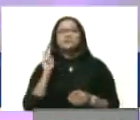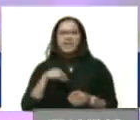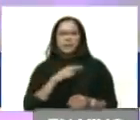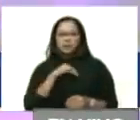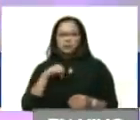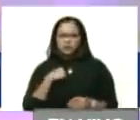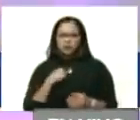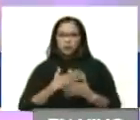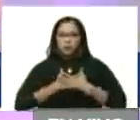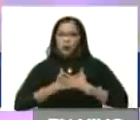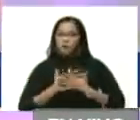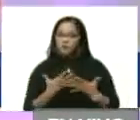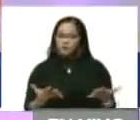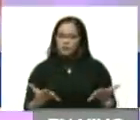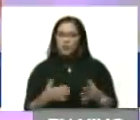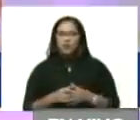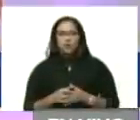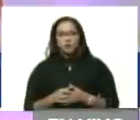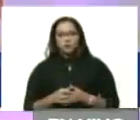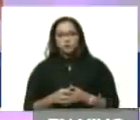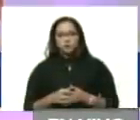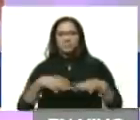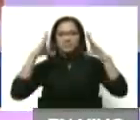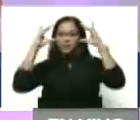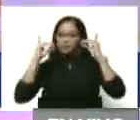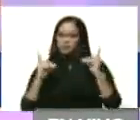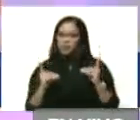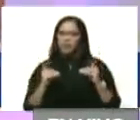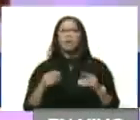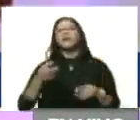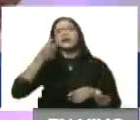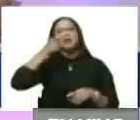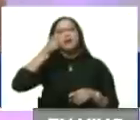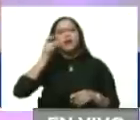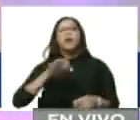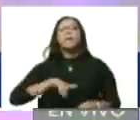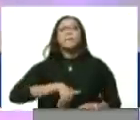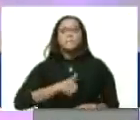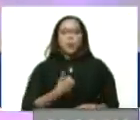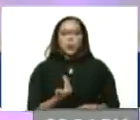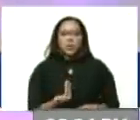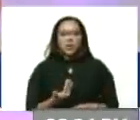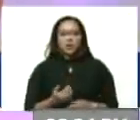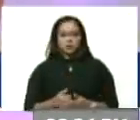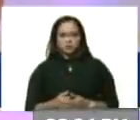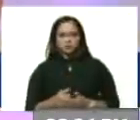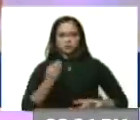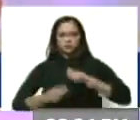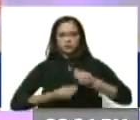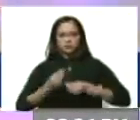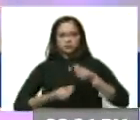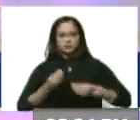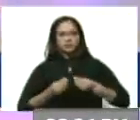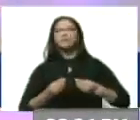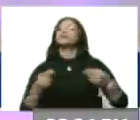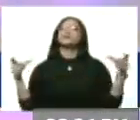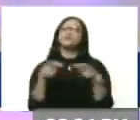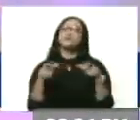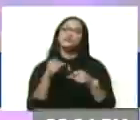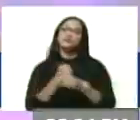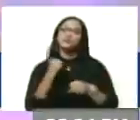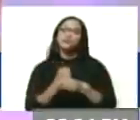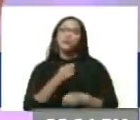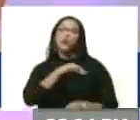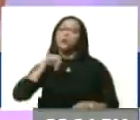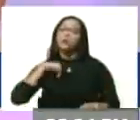ofrecido opciones para que el fiscal Khan pudiese realizar la reunión de trabajo con nuestra